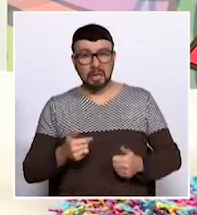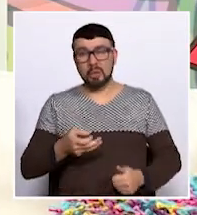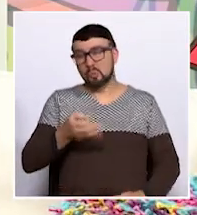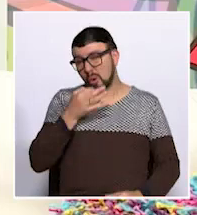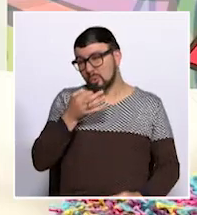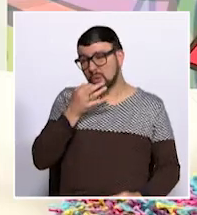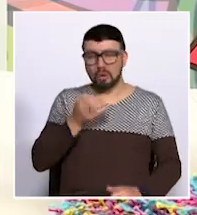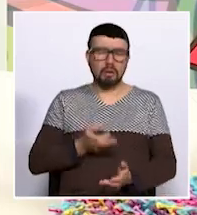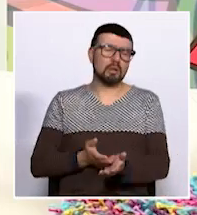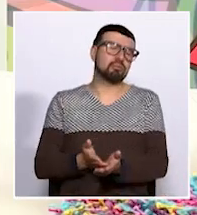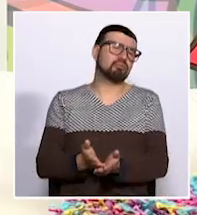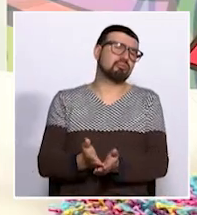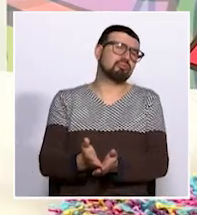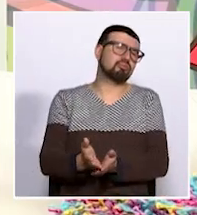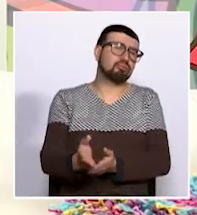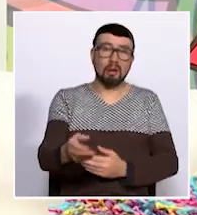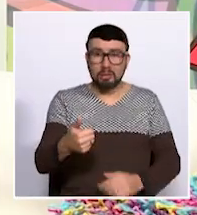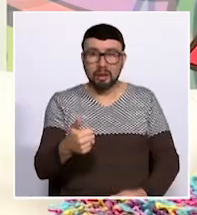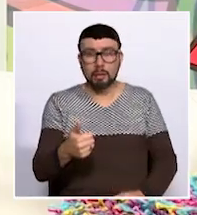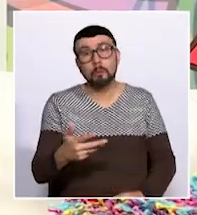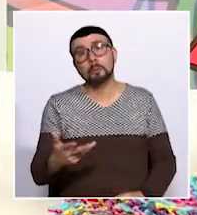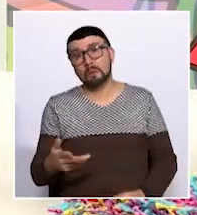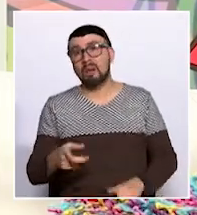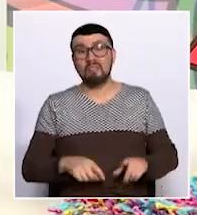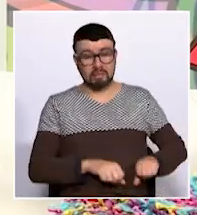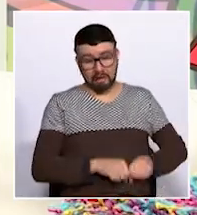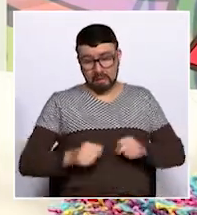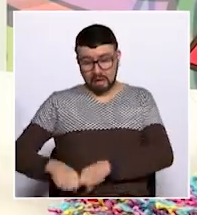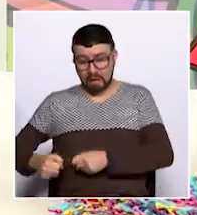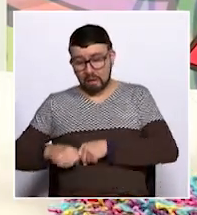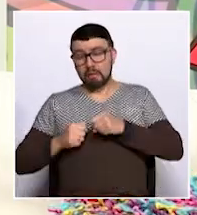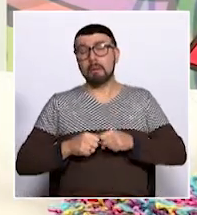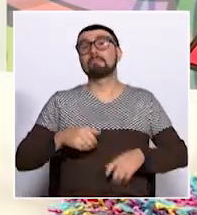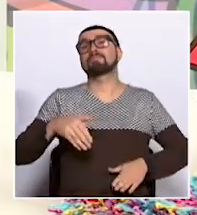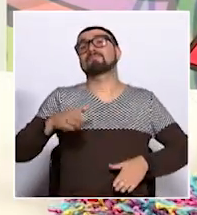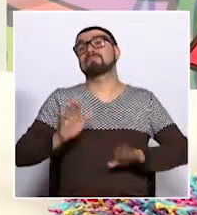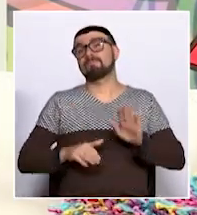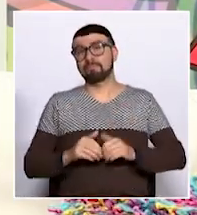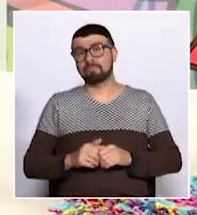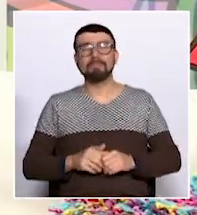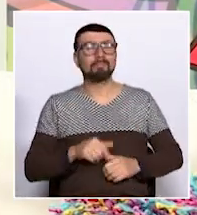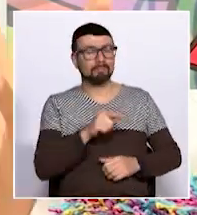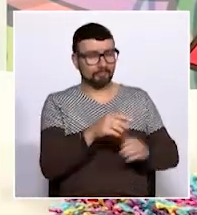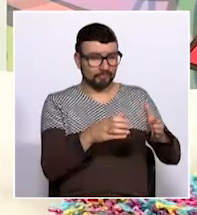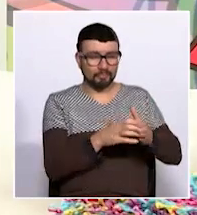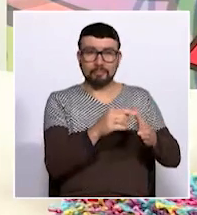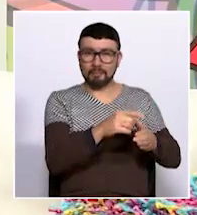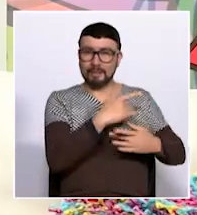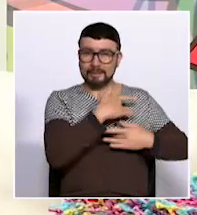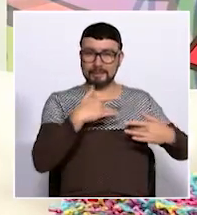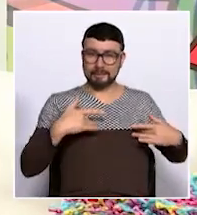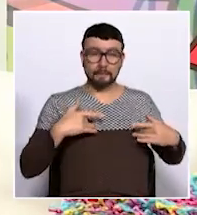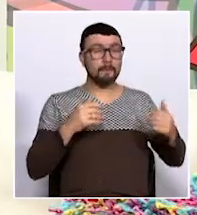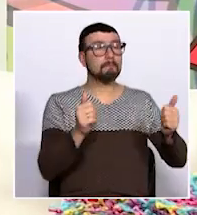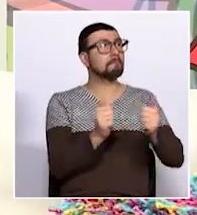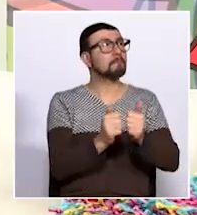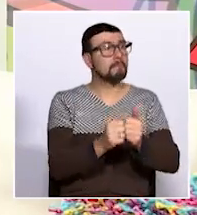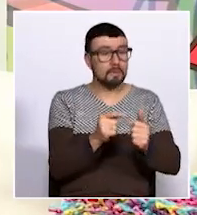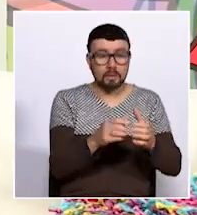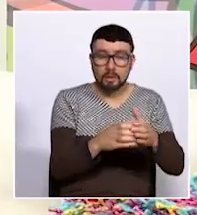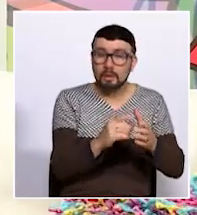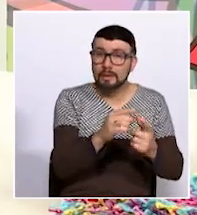uso de tantos medicamentos? Por eso nosotros en el Parque de la Salud, junto con el grupo de